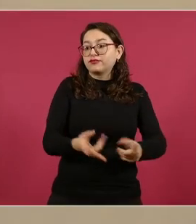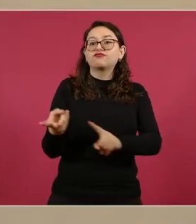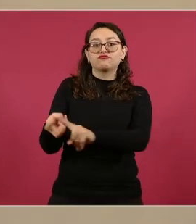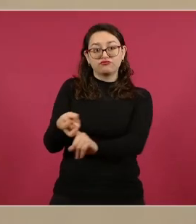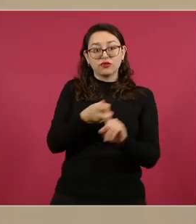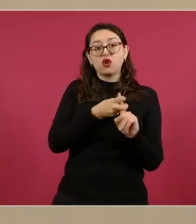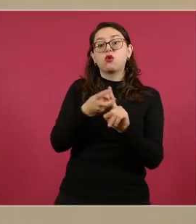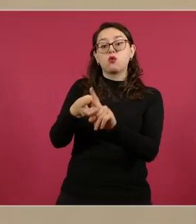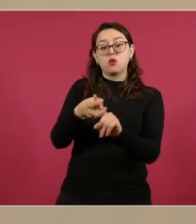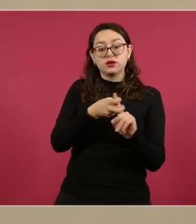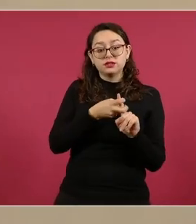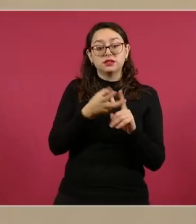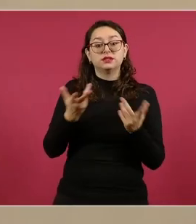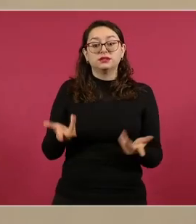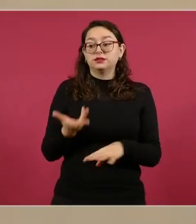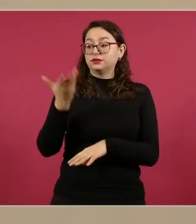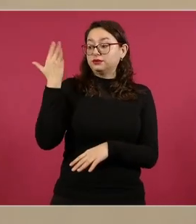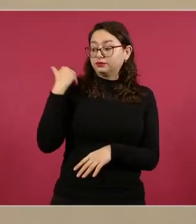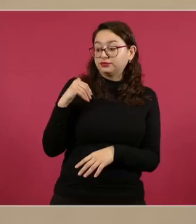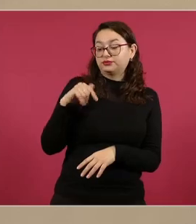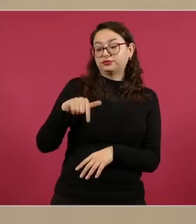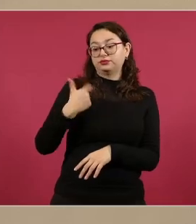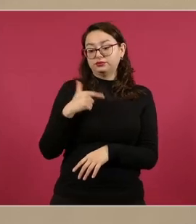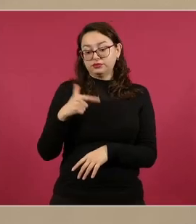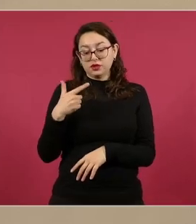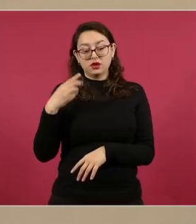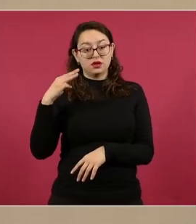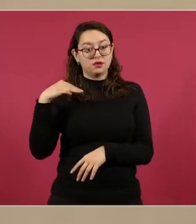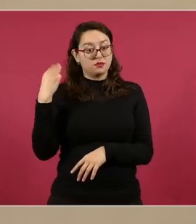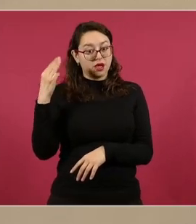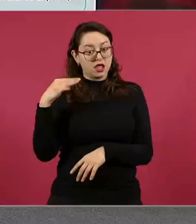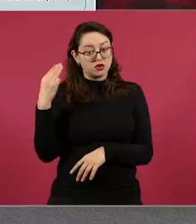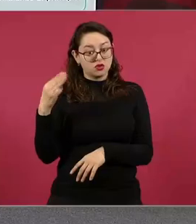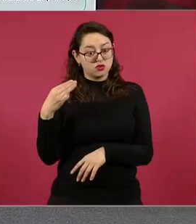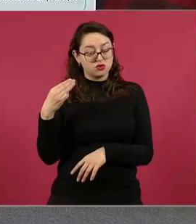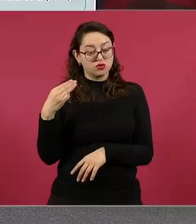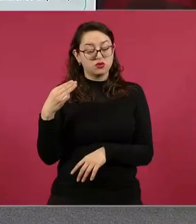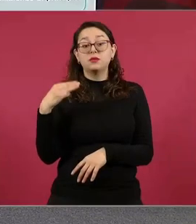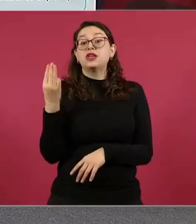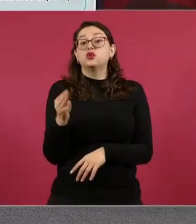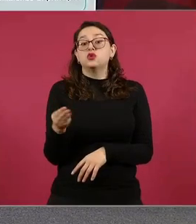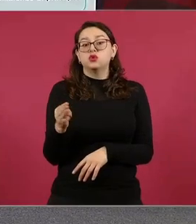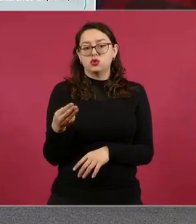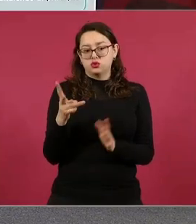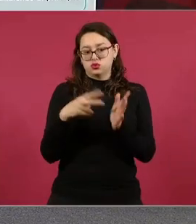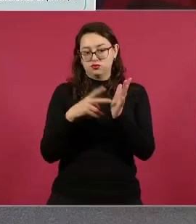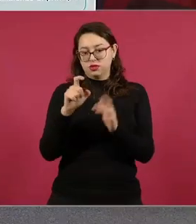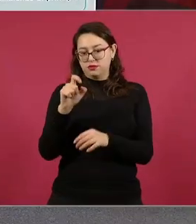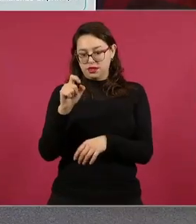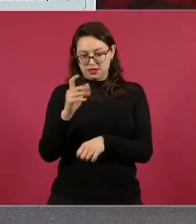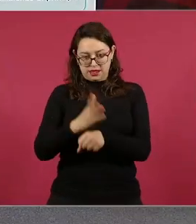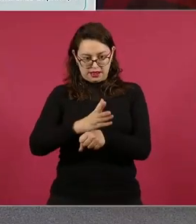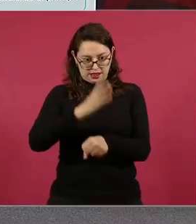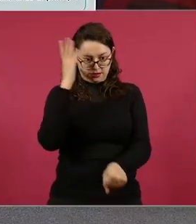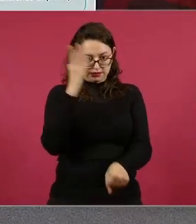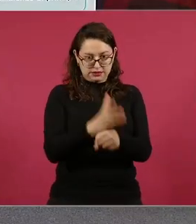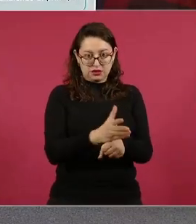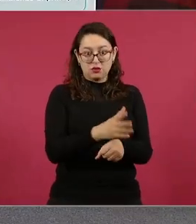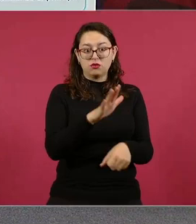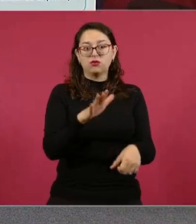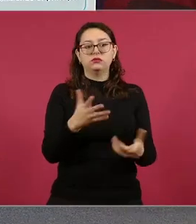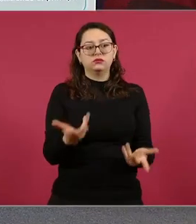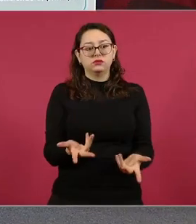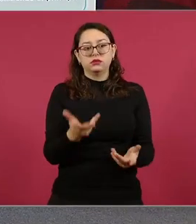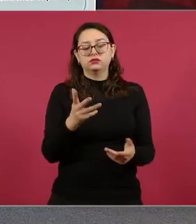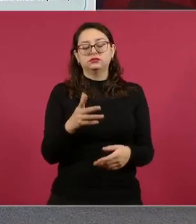había sido sentenciado a más de 33 años por el delito de secuestro en agravio de dos personas. Ahora, el día 30 de noviembre, por